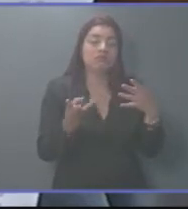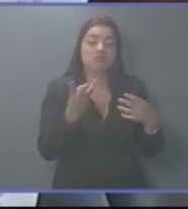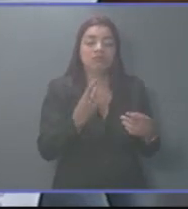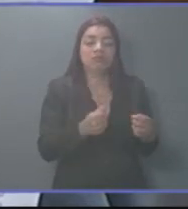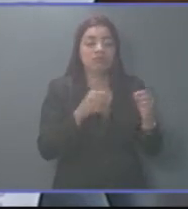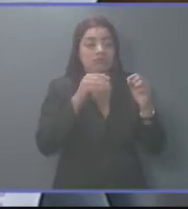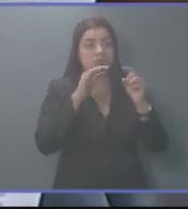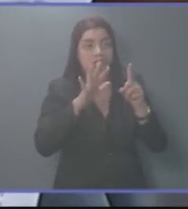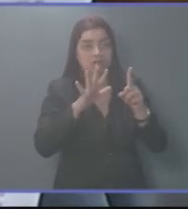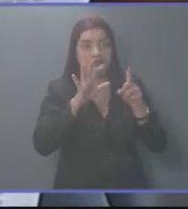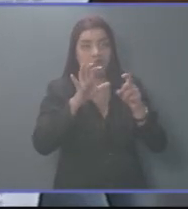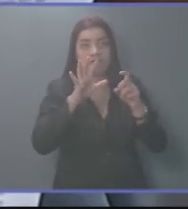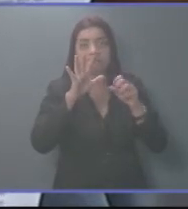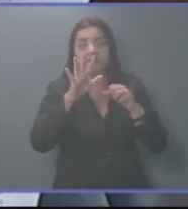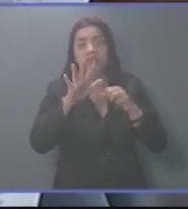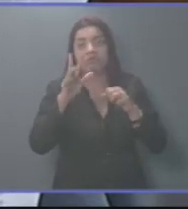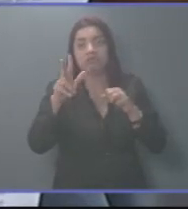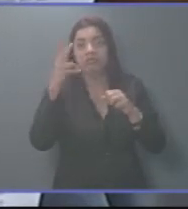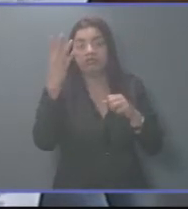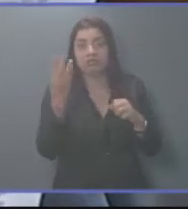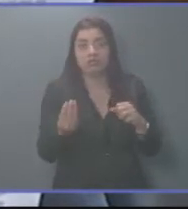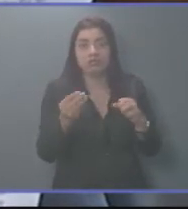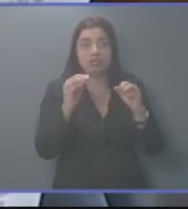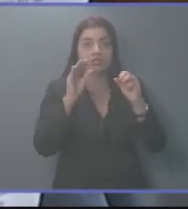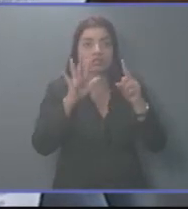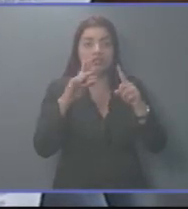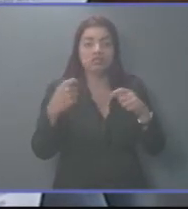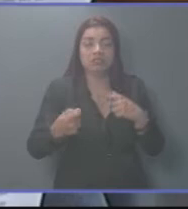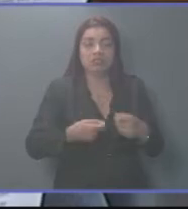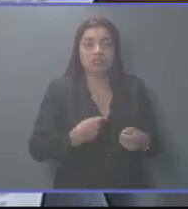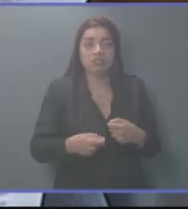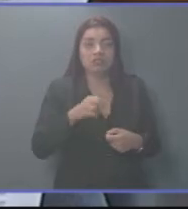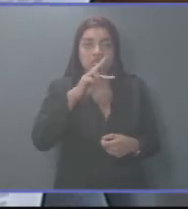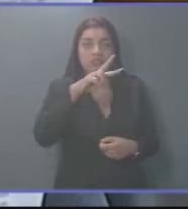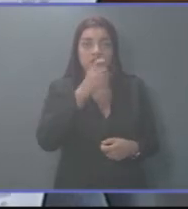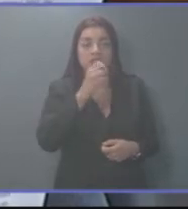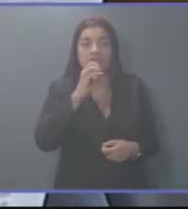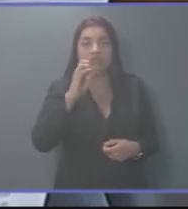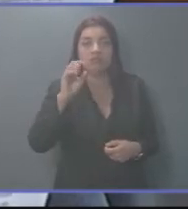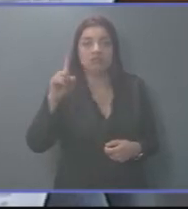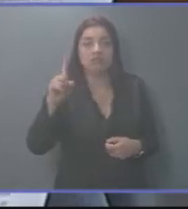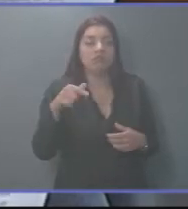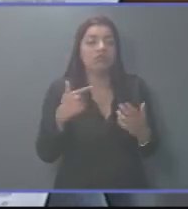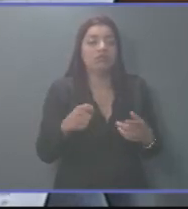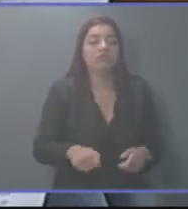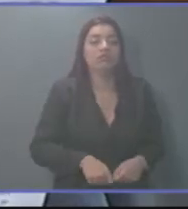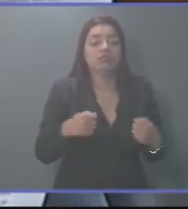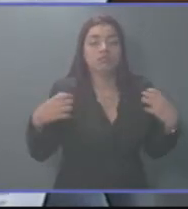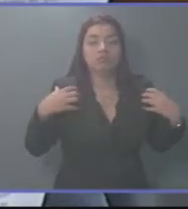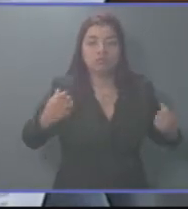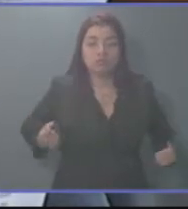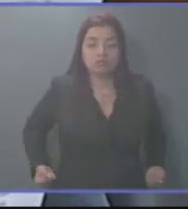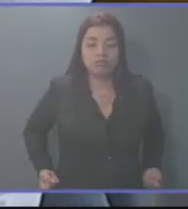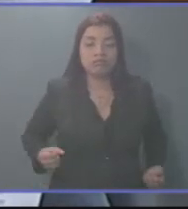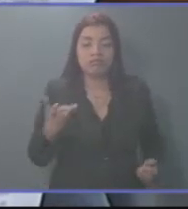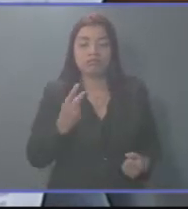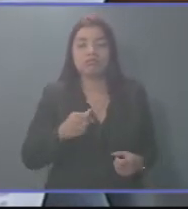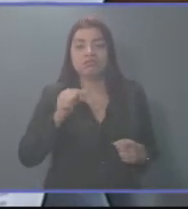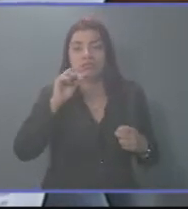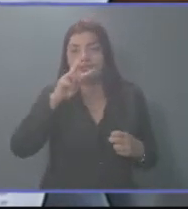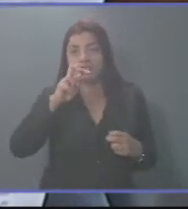número 653 de fecha 6 de diciembre de 2001, publicado en el Diario Oficial